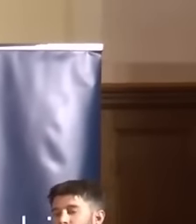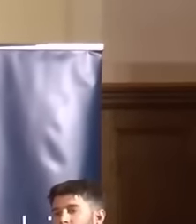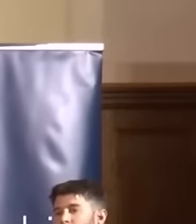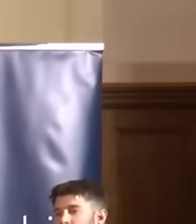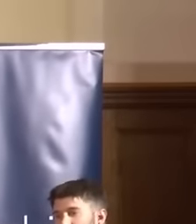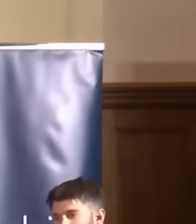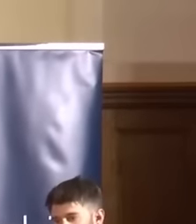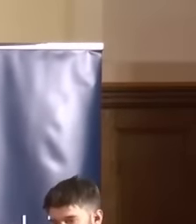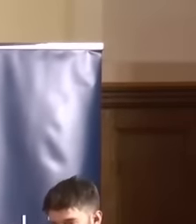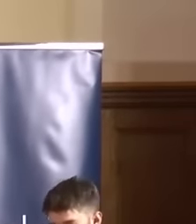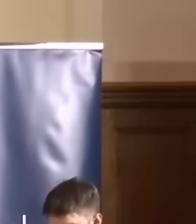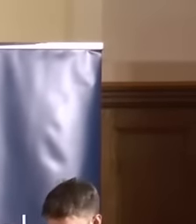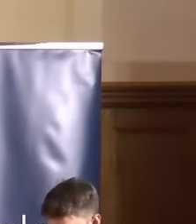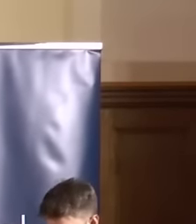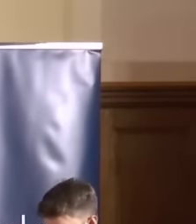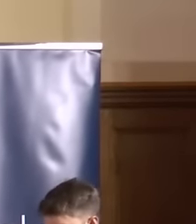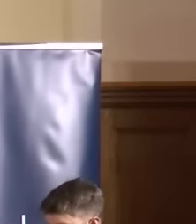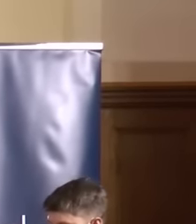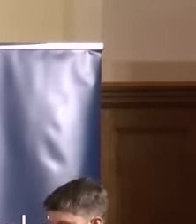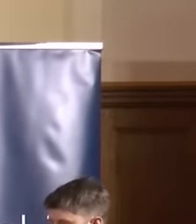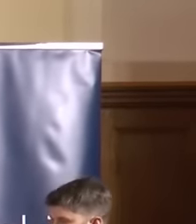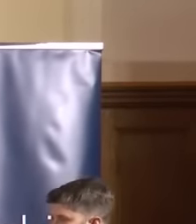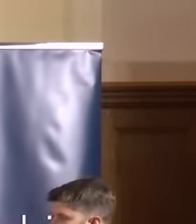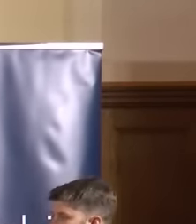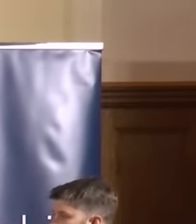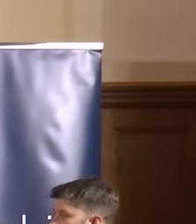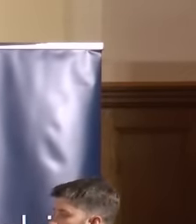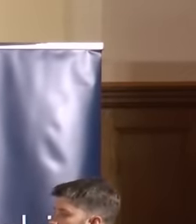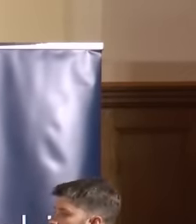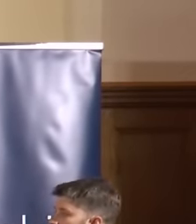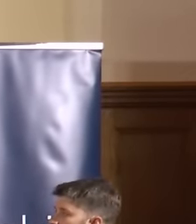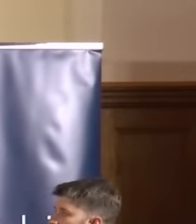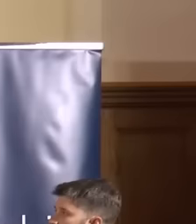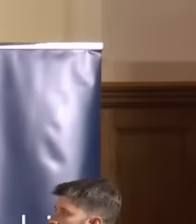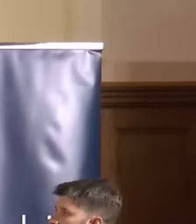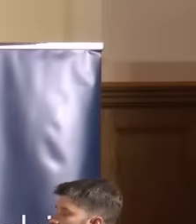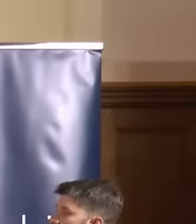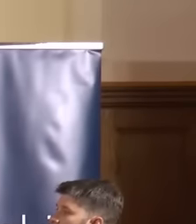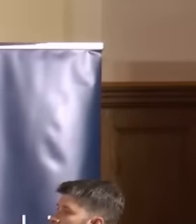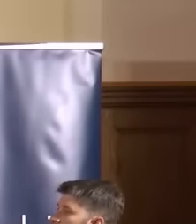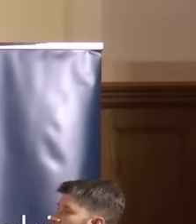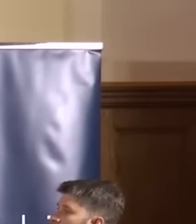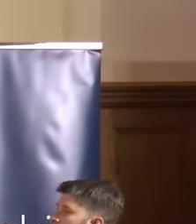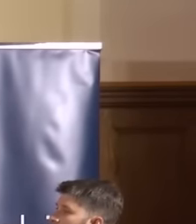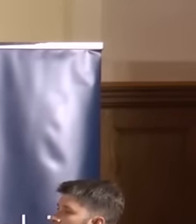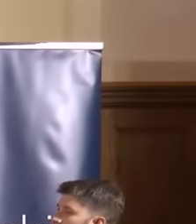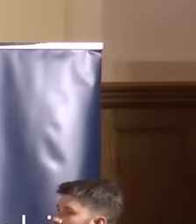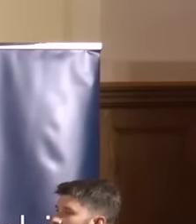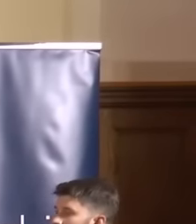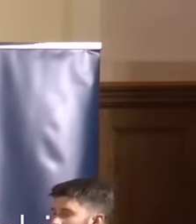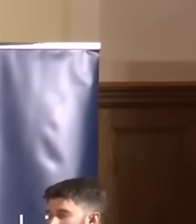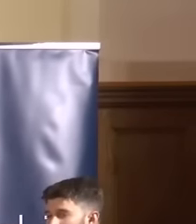etati hemen donosti otea además aquí bienvenidos todos y todas a